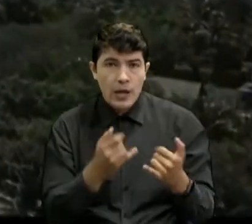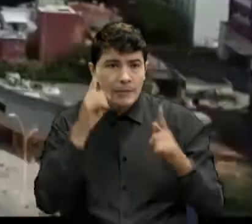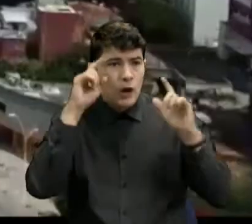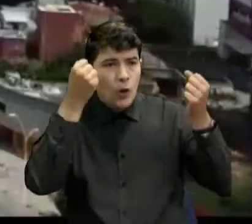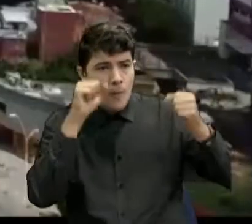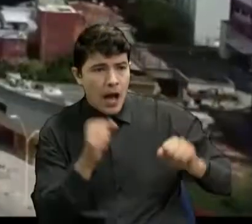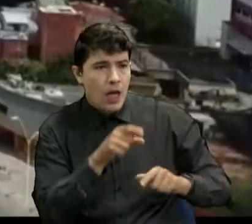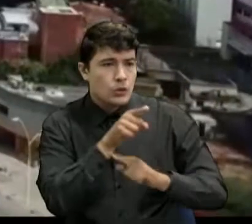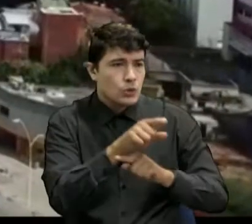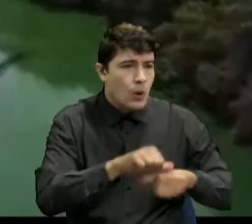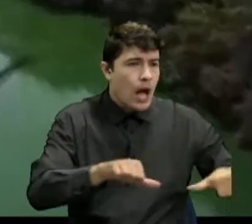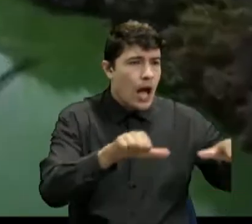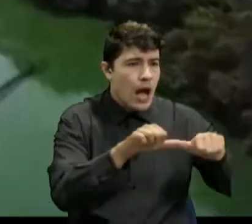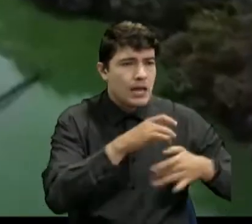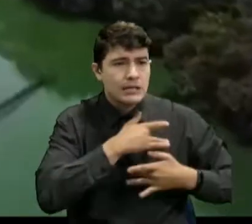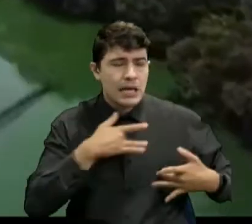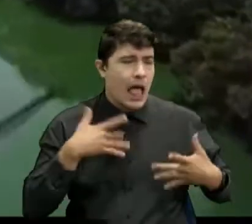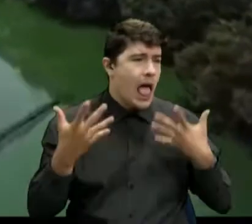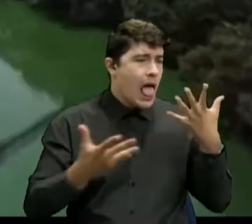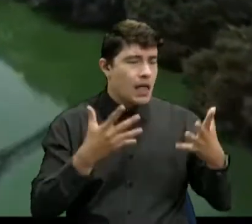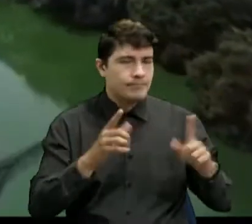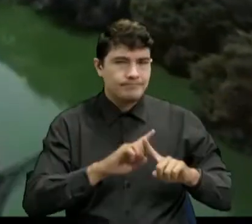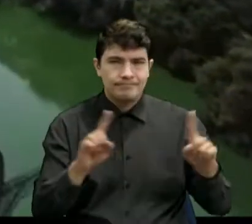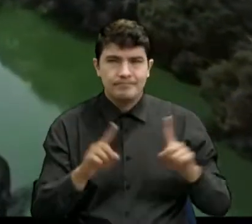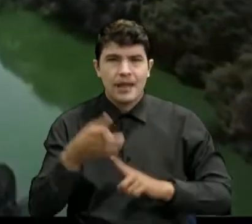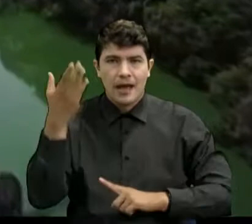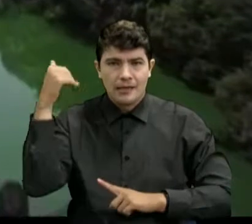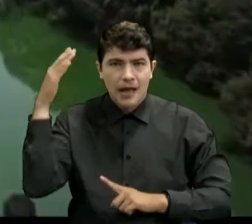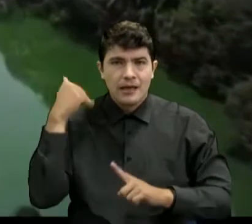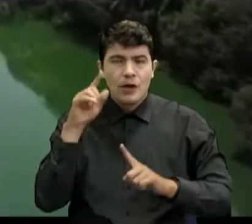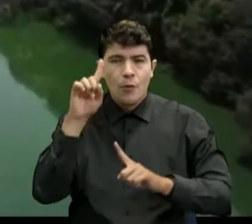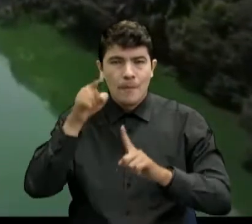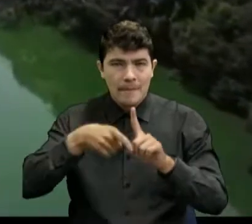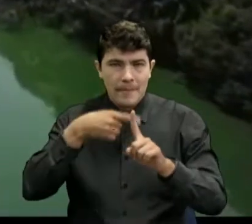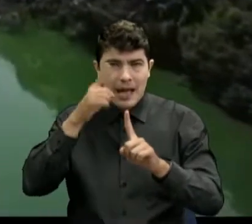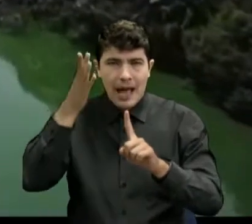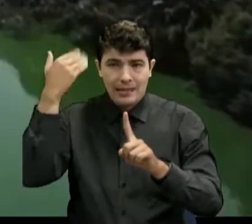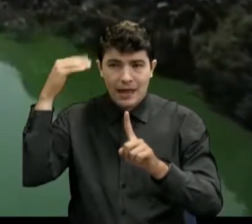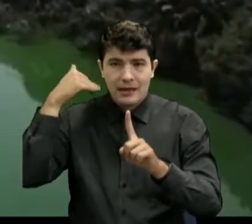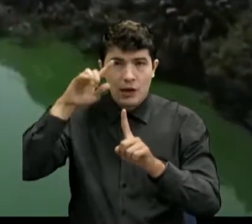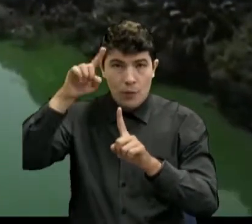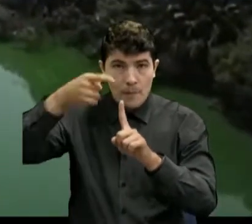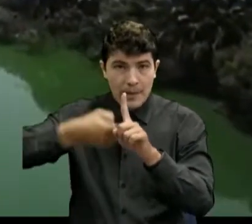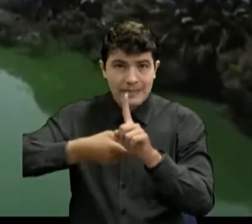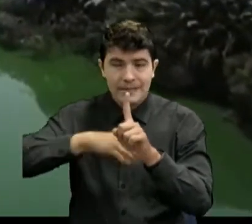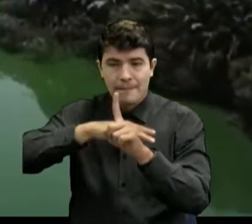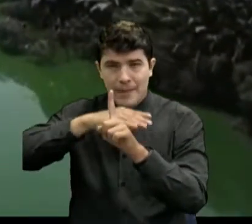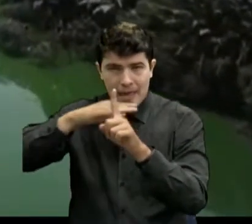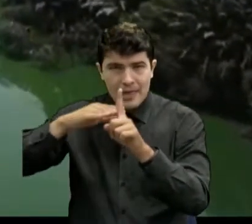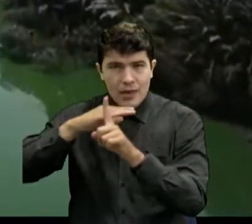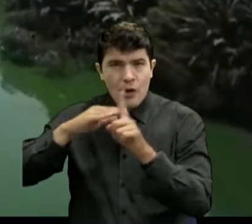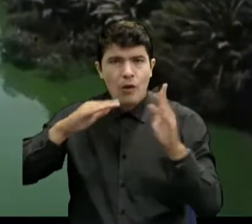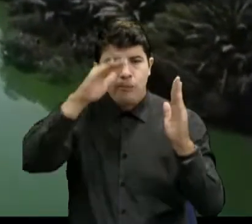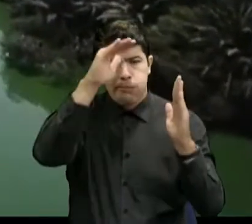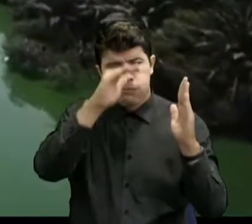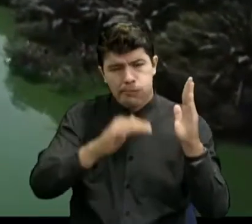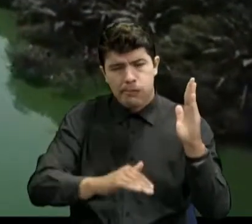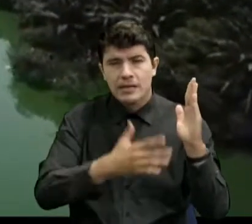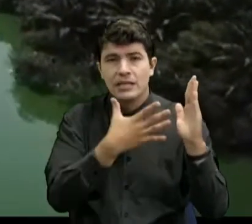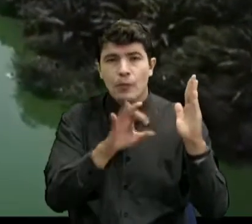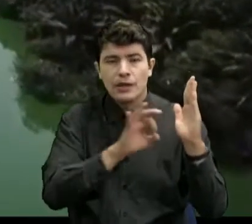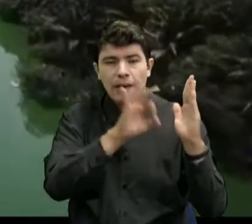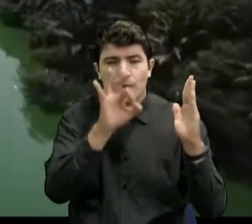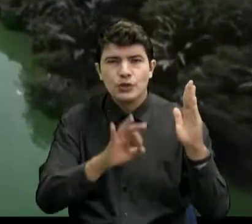sector salud. No hemos superado el 50% hace más de mes y medio y tenemos una tasa de mortalidad que es de las más bajas de Santander. Tenemos